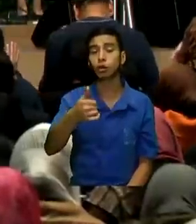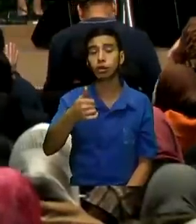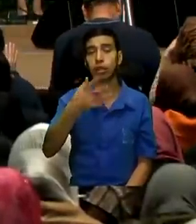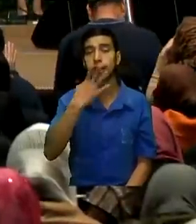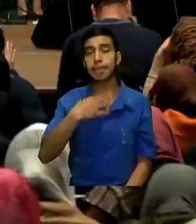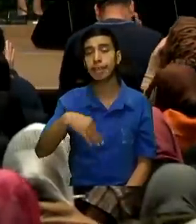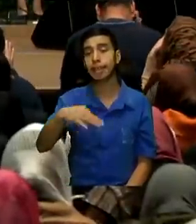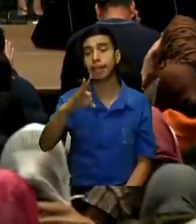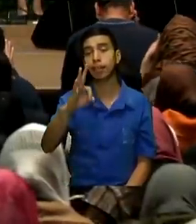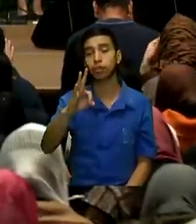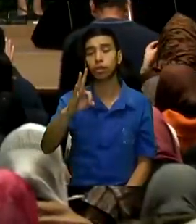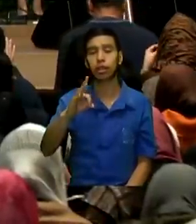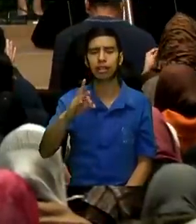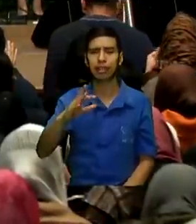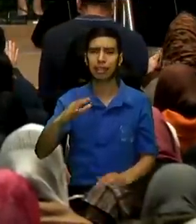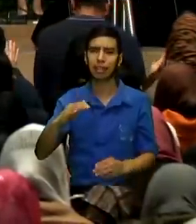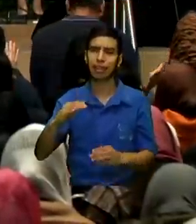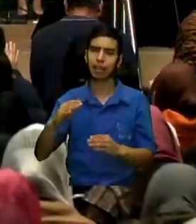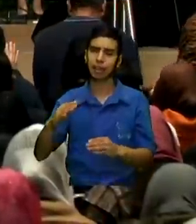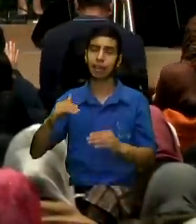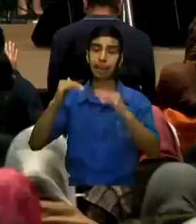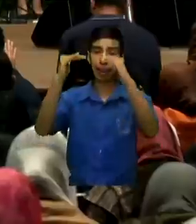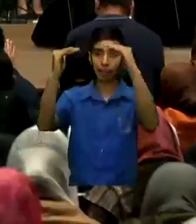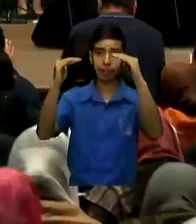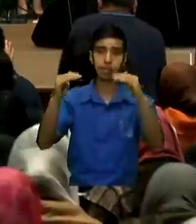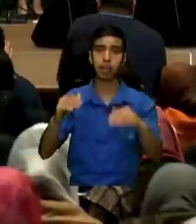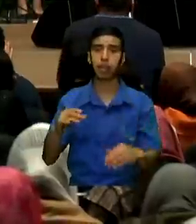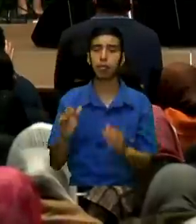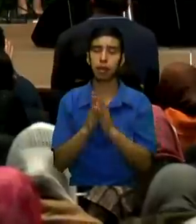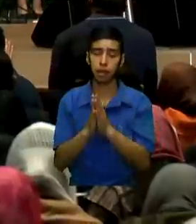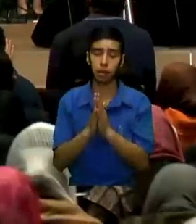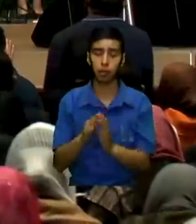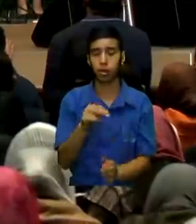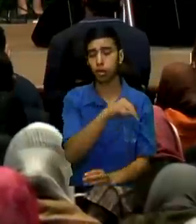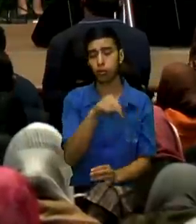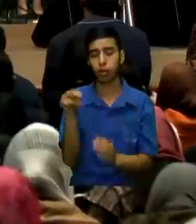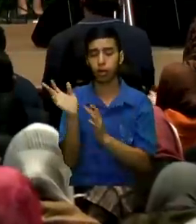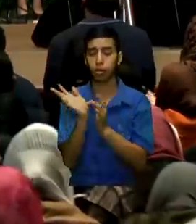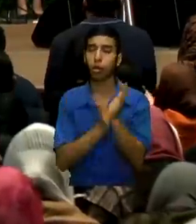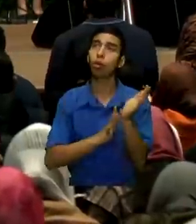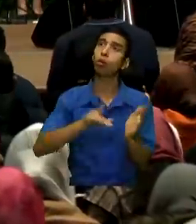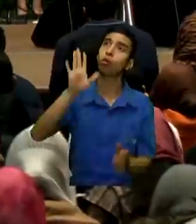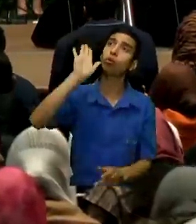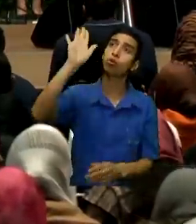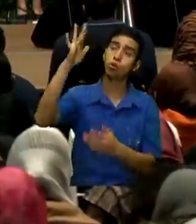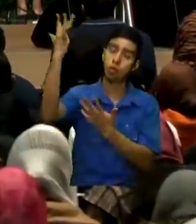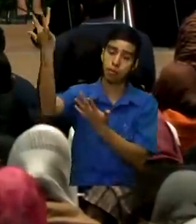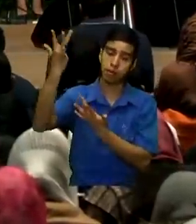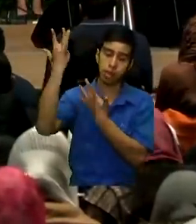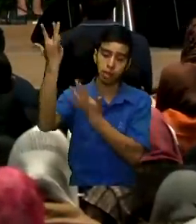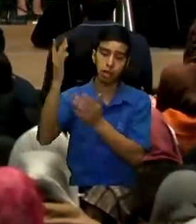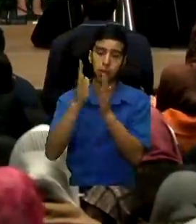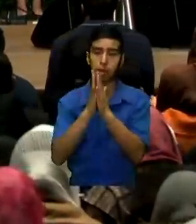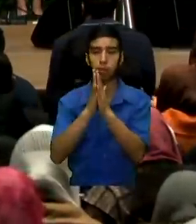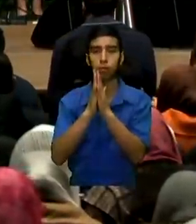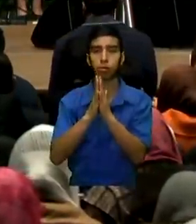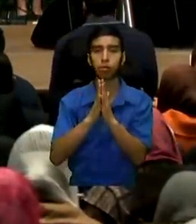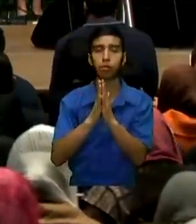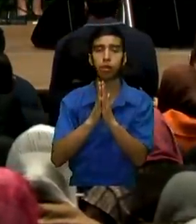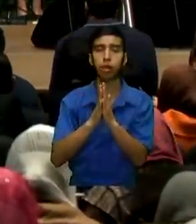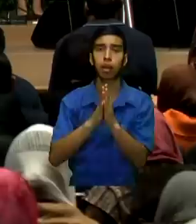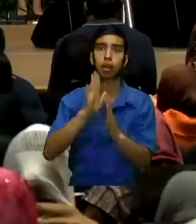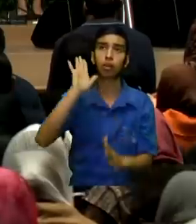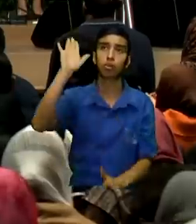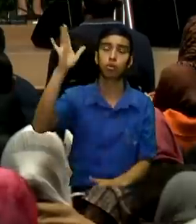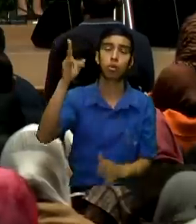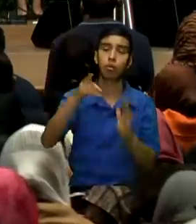favor, Señor. Estoy apelando a tu misericordia y también estoy adhiriéndome a ese versículo que tú dijiste: